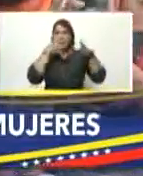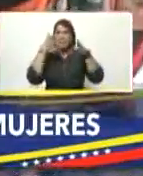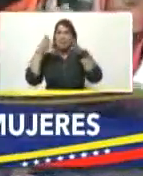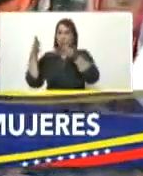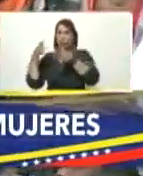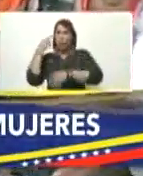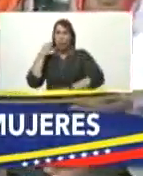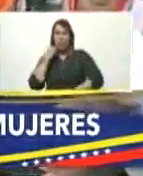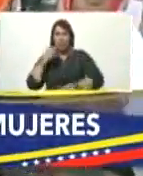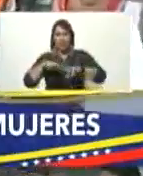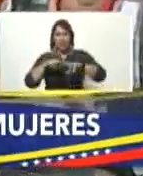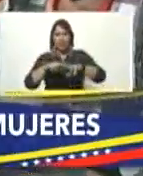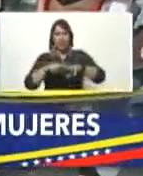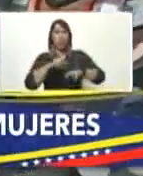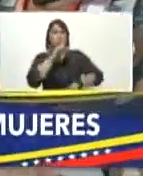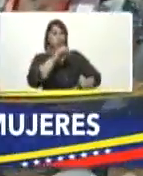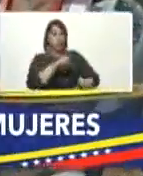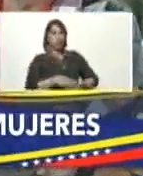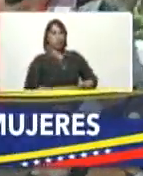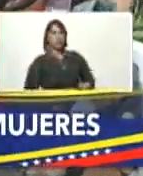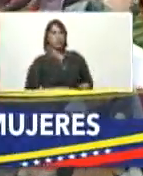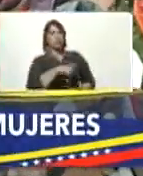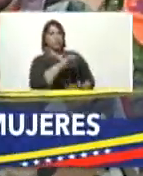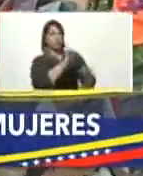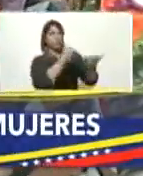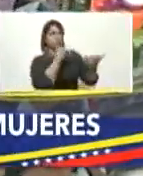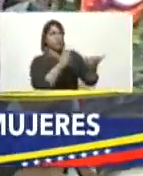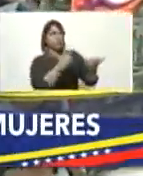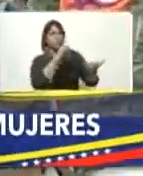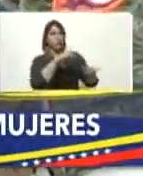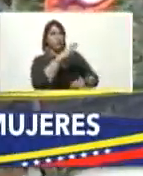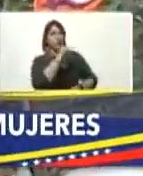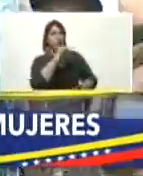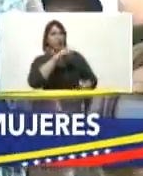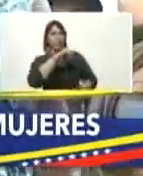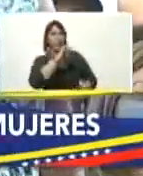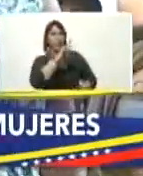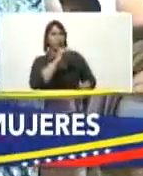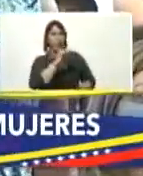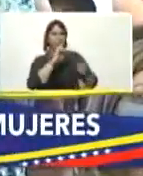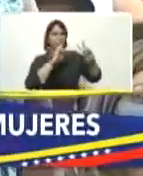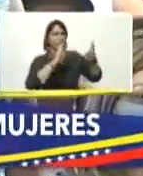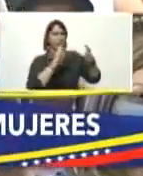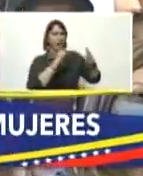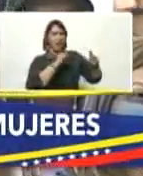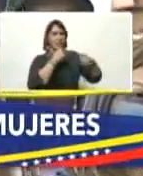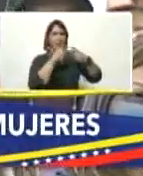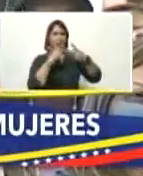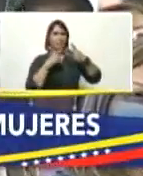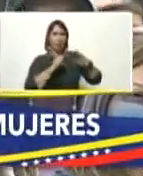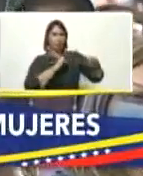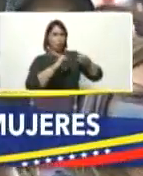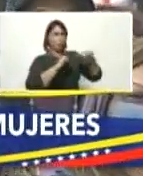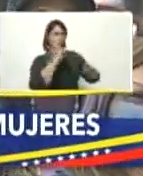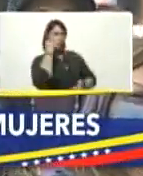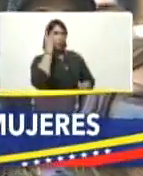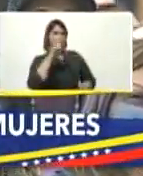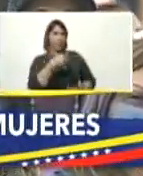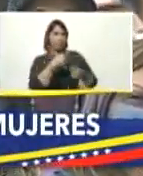En ese sentido, y también de lo que usted decía Camila, del tema de la diversidad del movimiento de mujeres, esta diversidad también